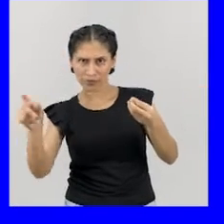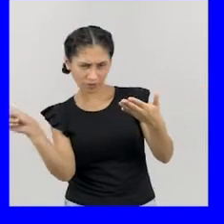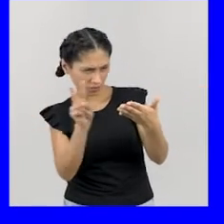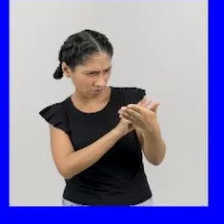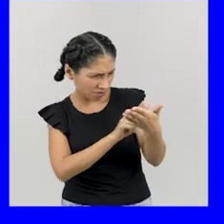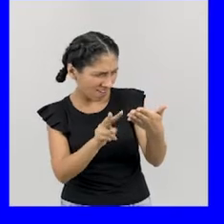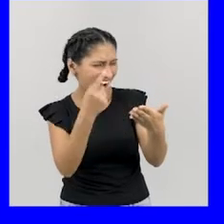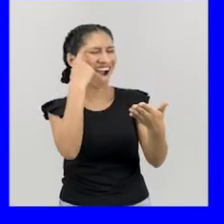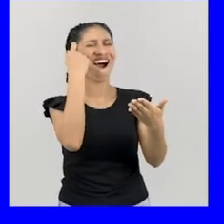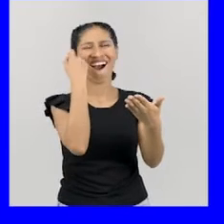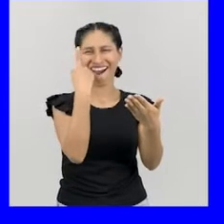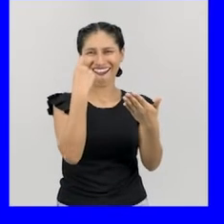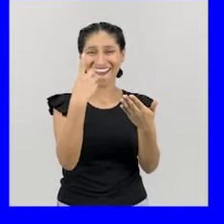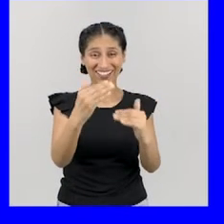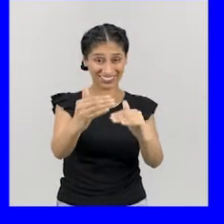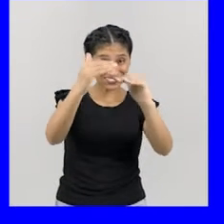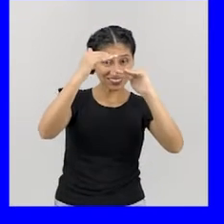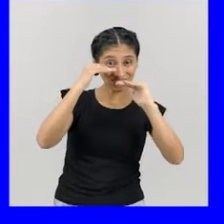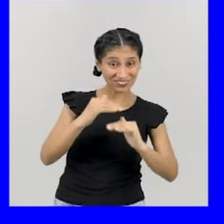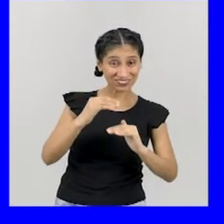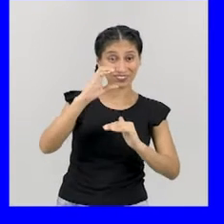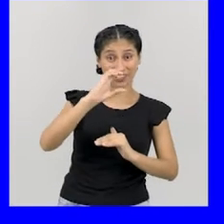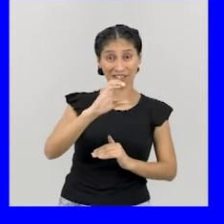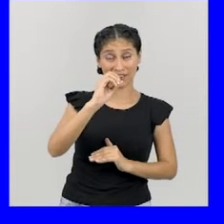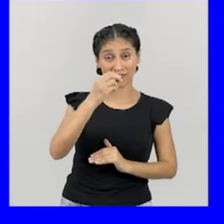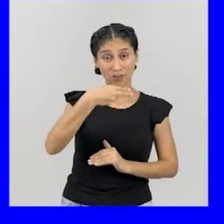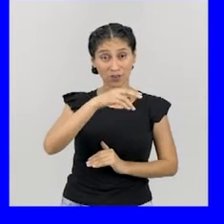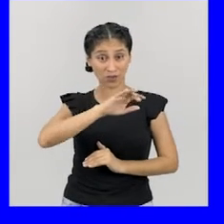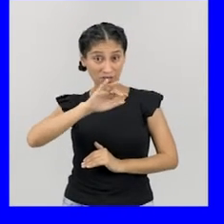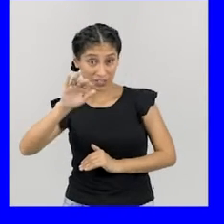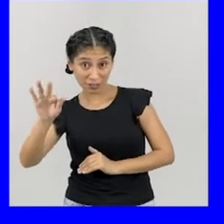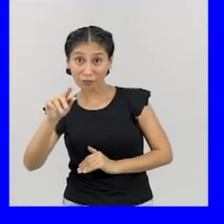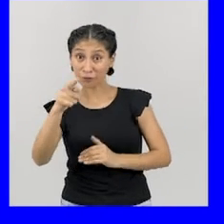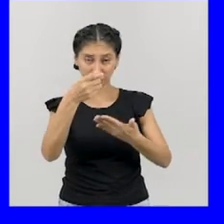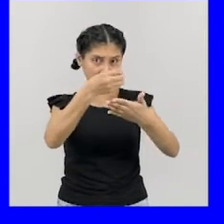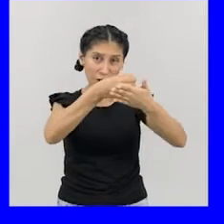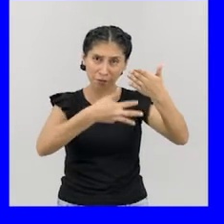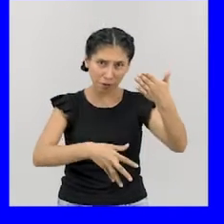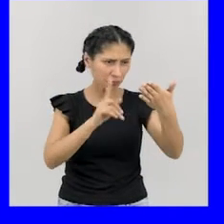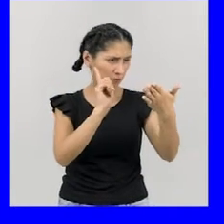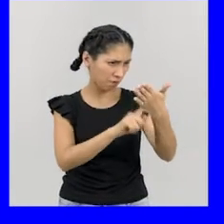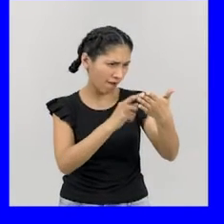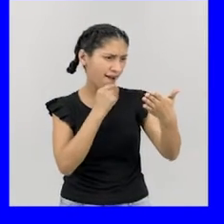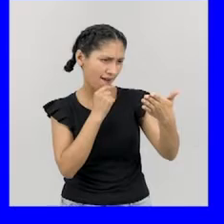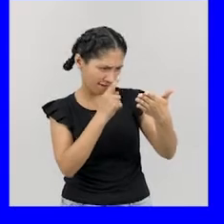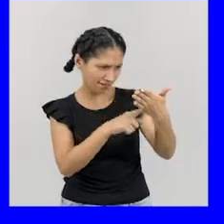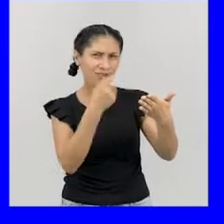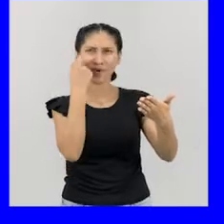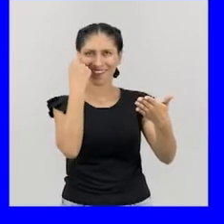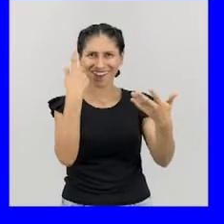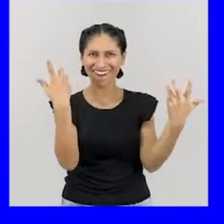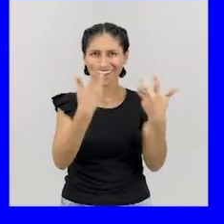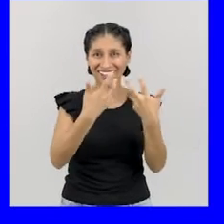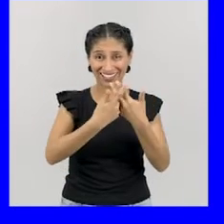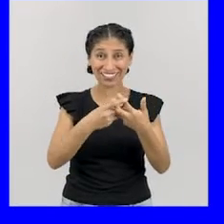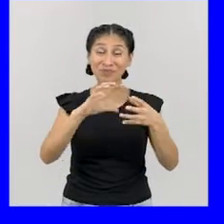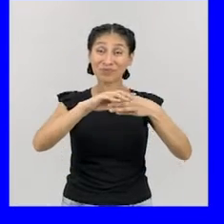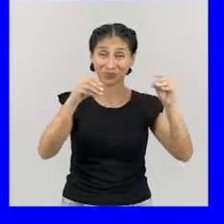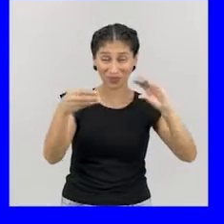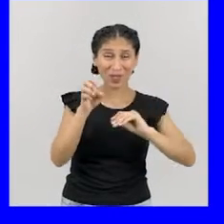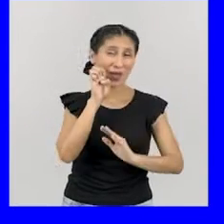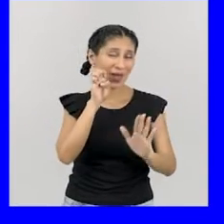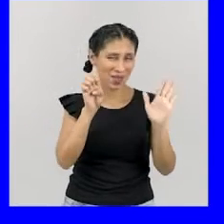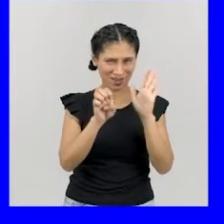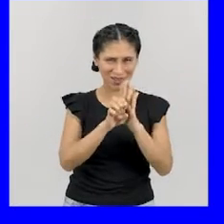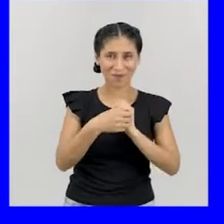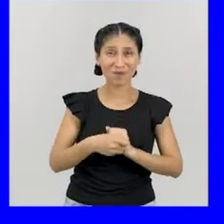La coherencia es la propiedad por la cual los textos tienen la construcción necesaria. Aquí tengo un texto. Ayer